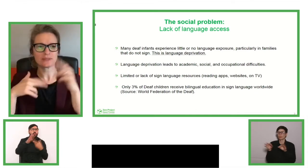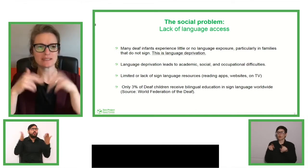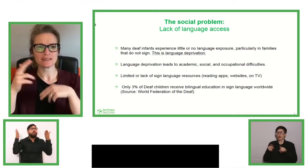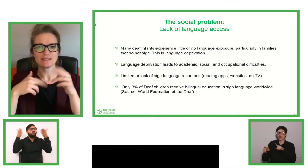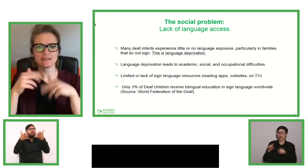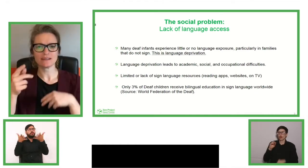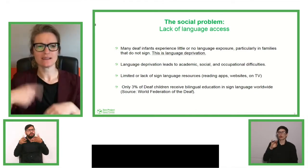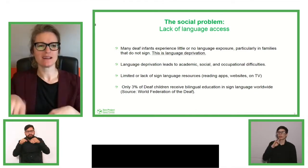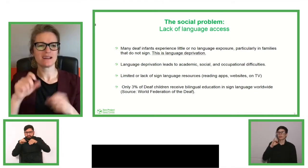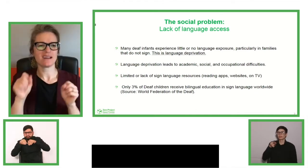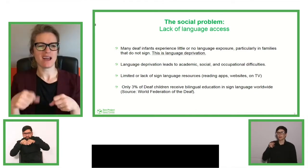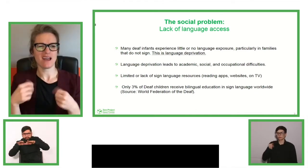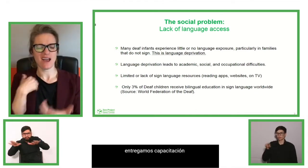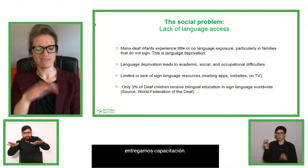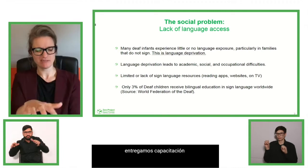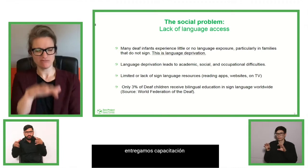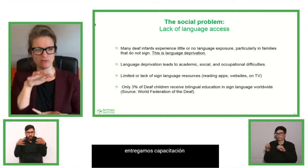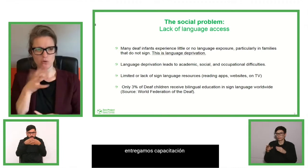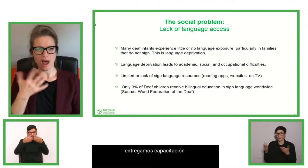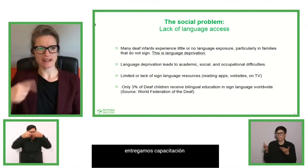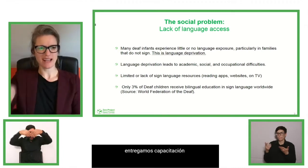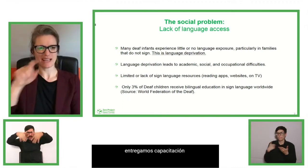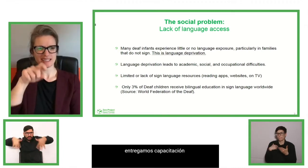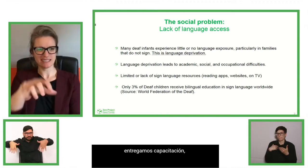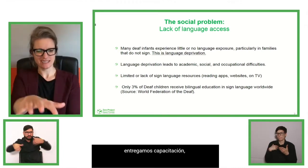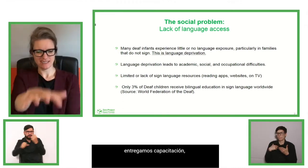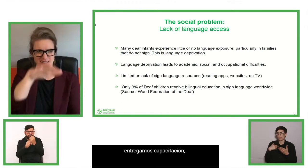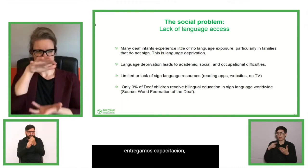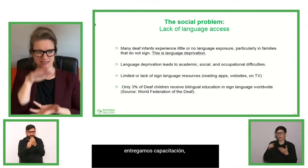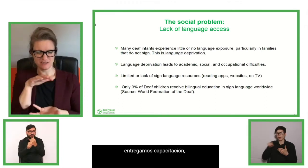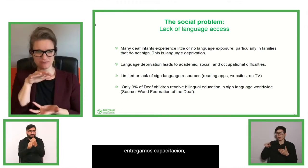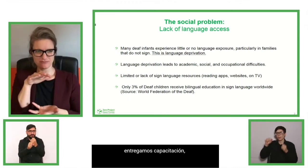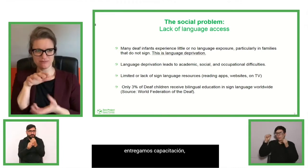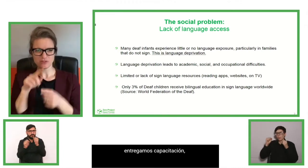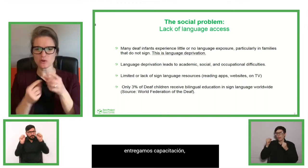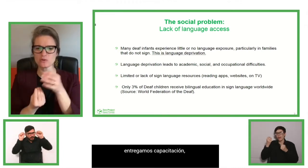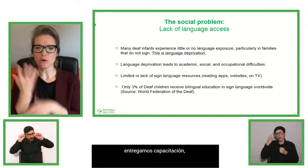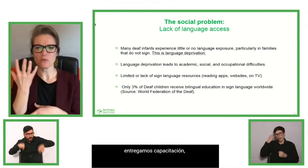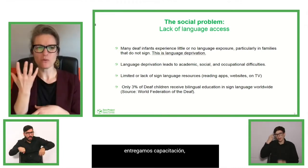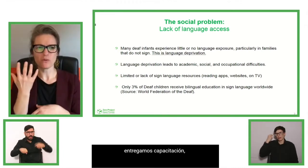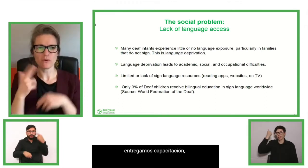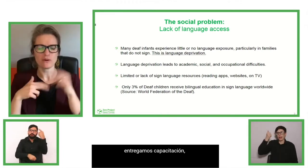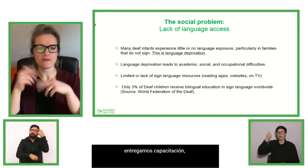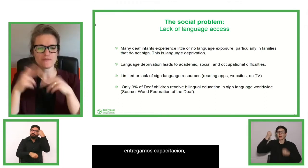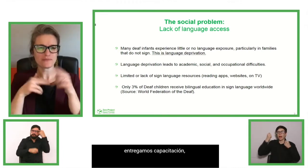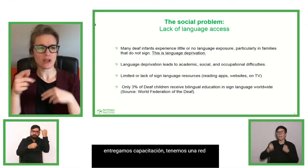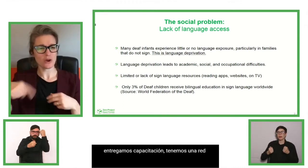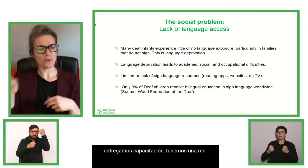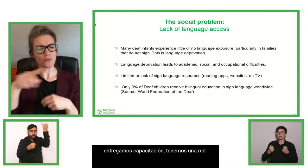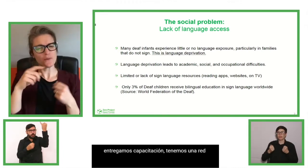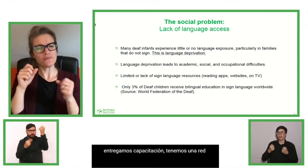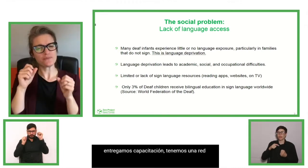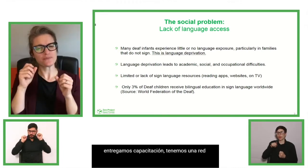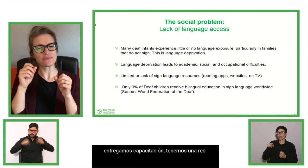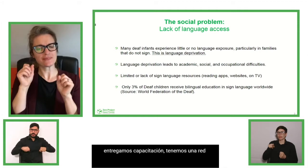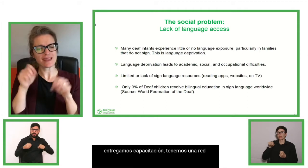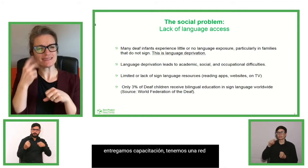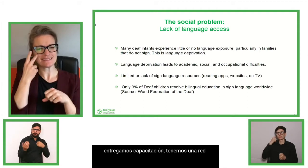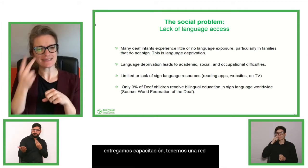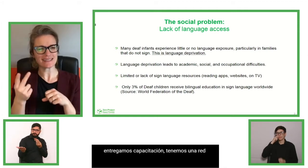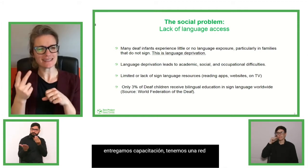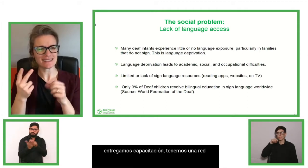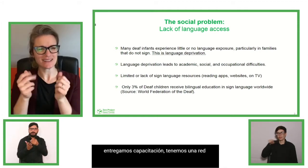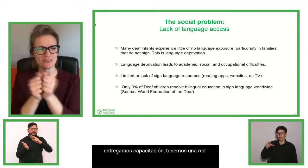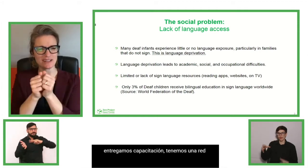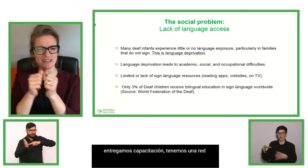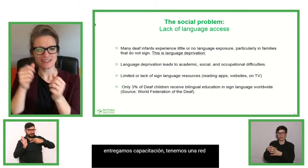gran red. Y nuestra idea es crear capacidad. De esa forma, el equipo local